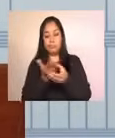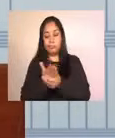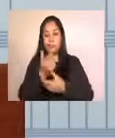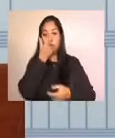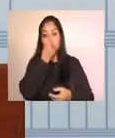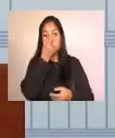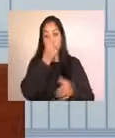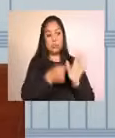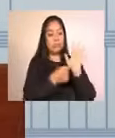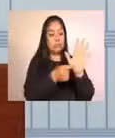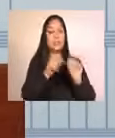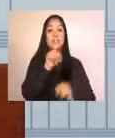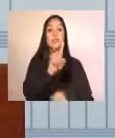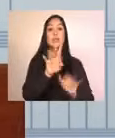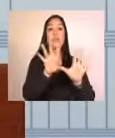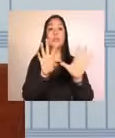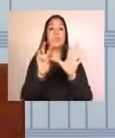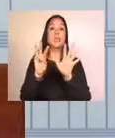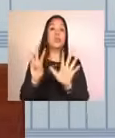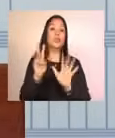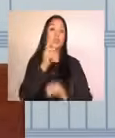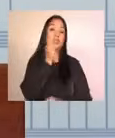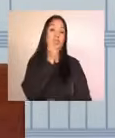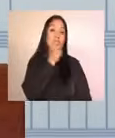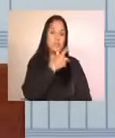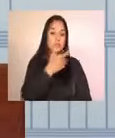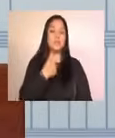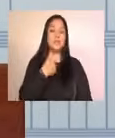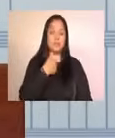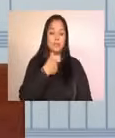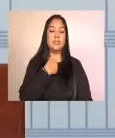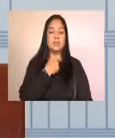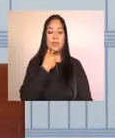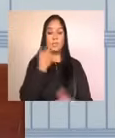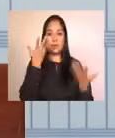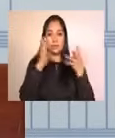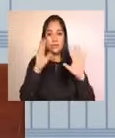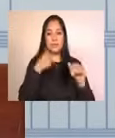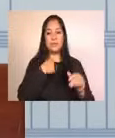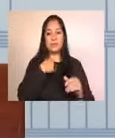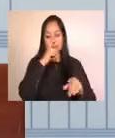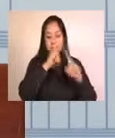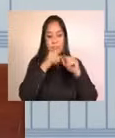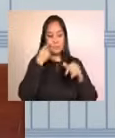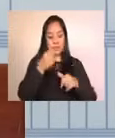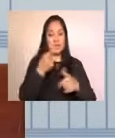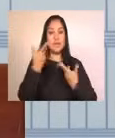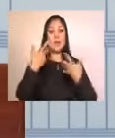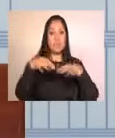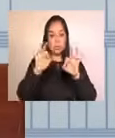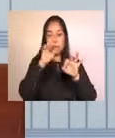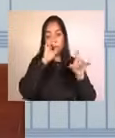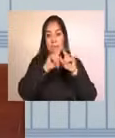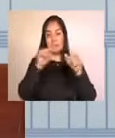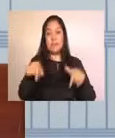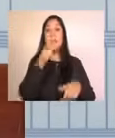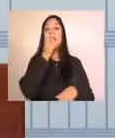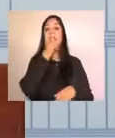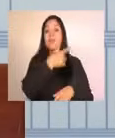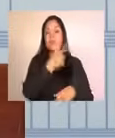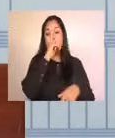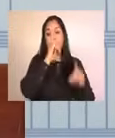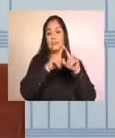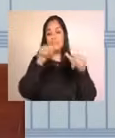muestra 198 denuncias, como lo hemos platicado en cada oportunidad, más que denuncias son